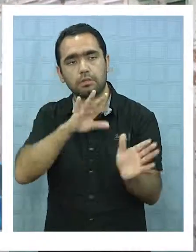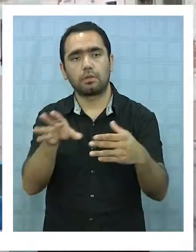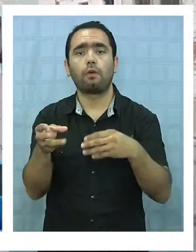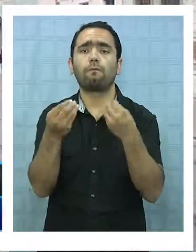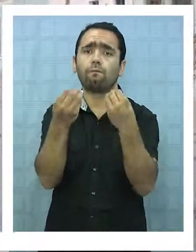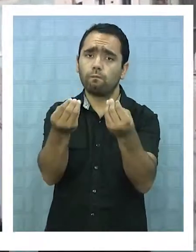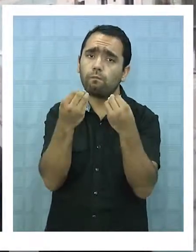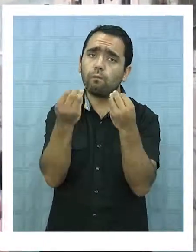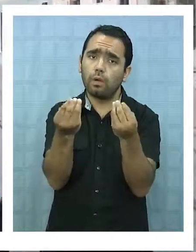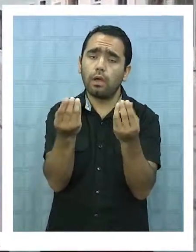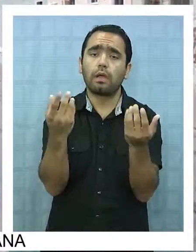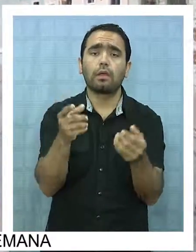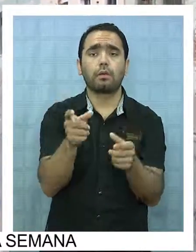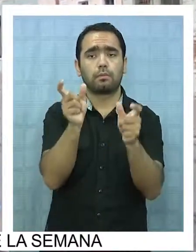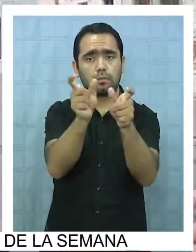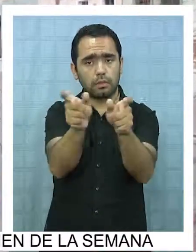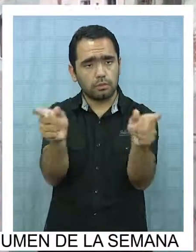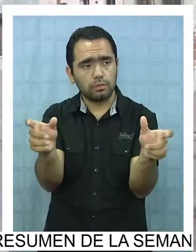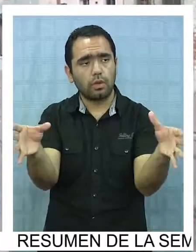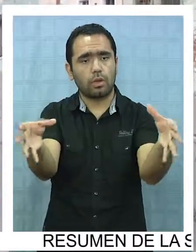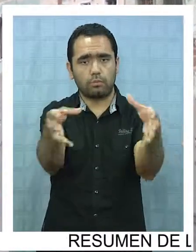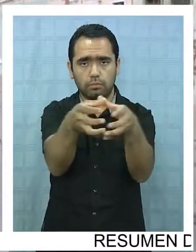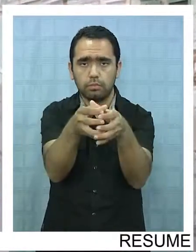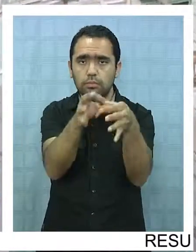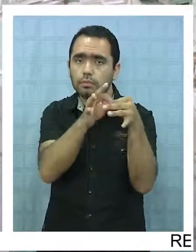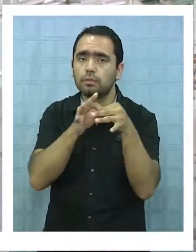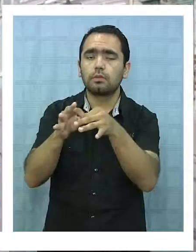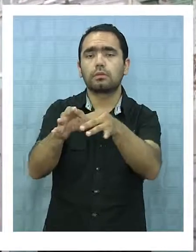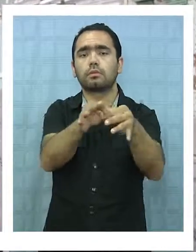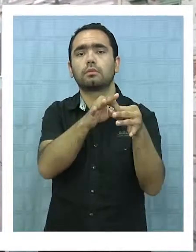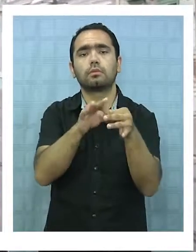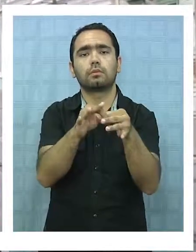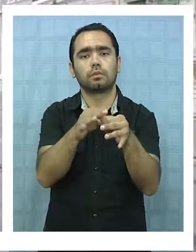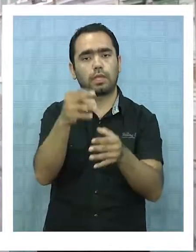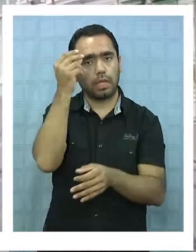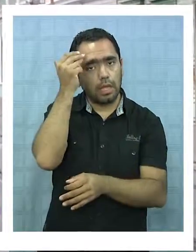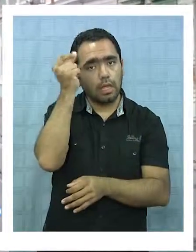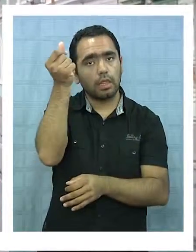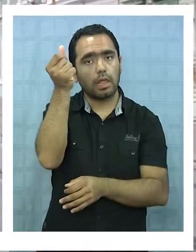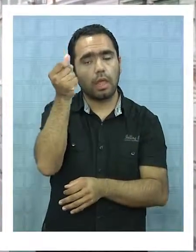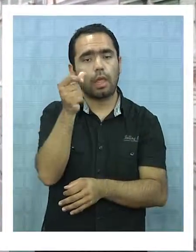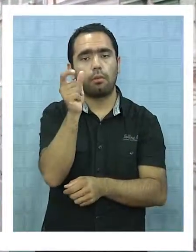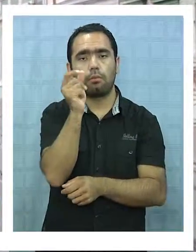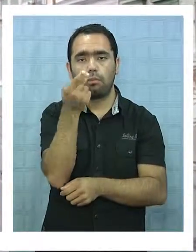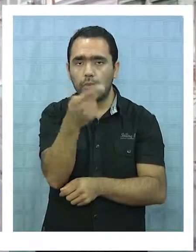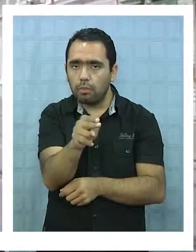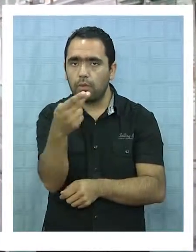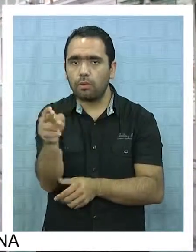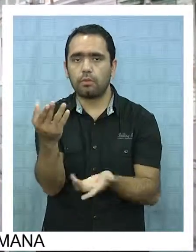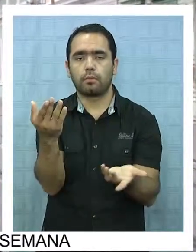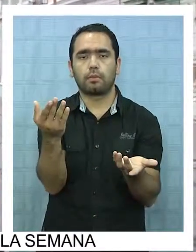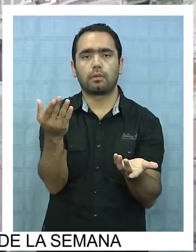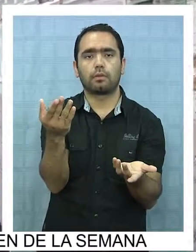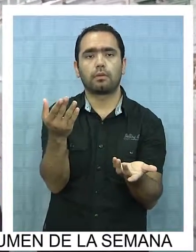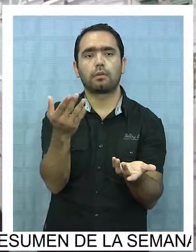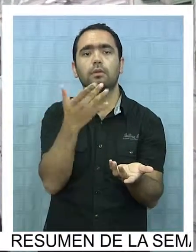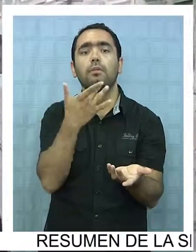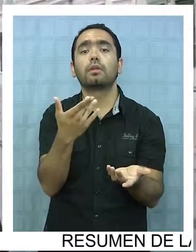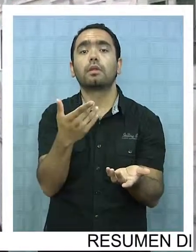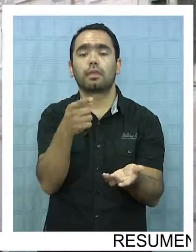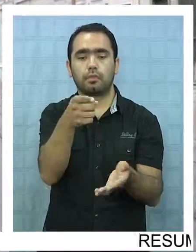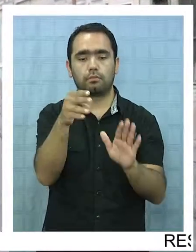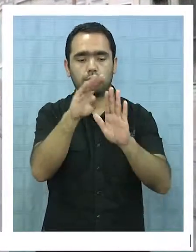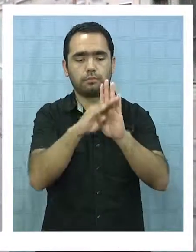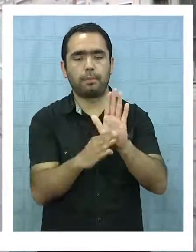formen referentes, que se compacten, que se junten y que tengan ideas propias, pero refundidas, para que propongan.